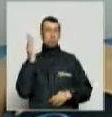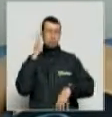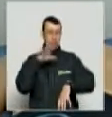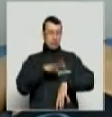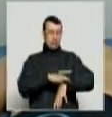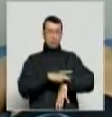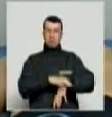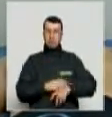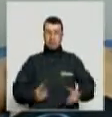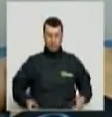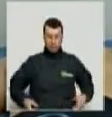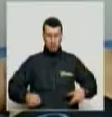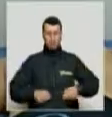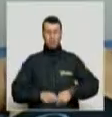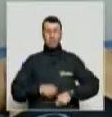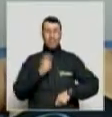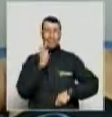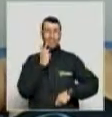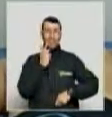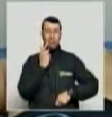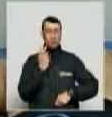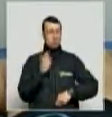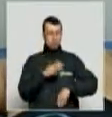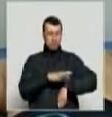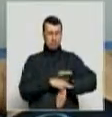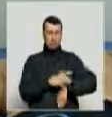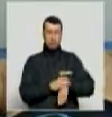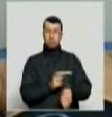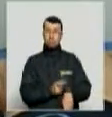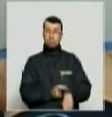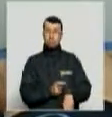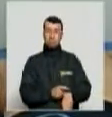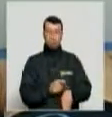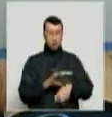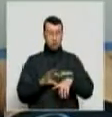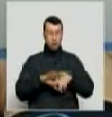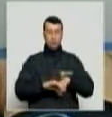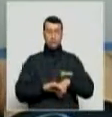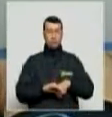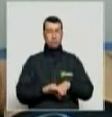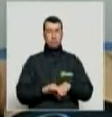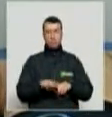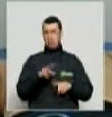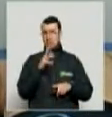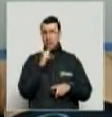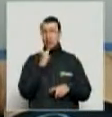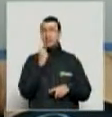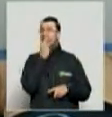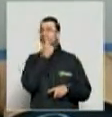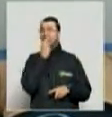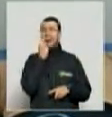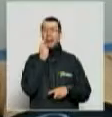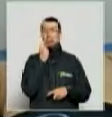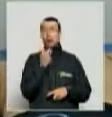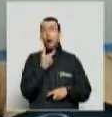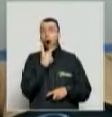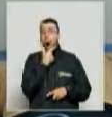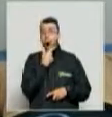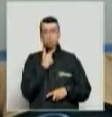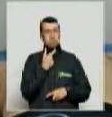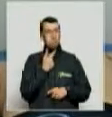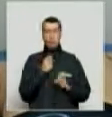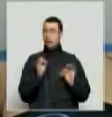ni correa, ni reloj, ni anillos, ni mucho tampoco dispositivos en la cavidad oral, como cajas o